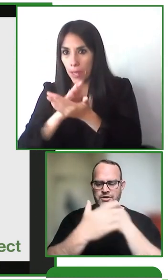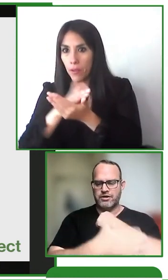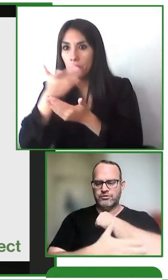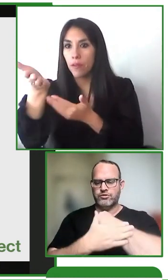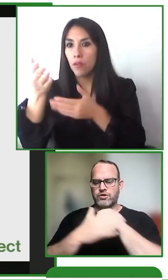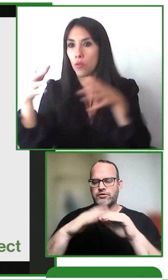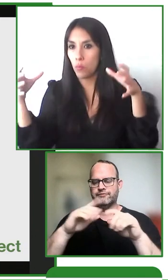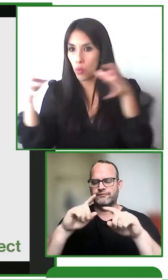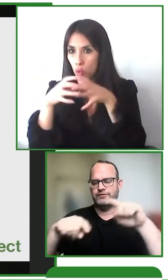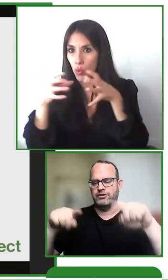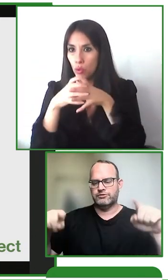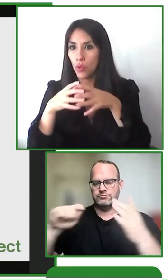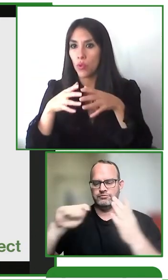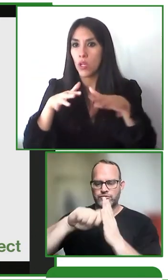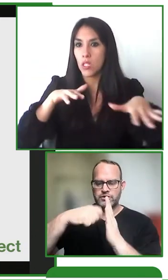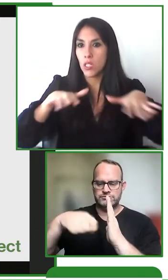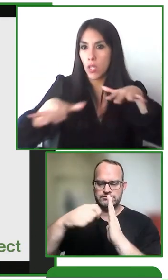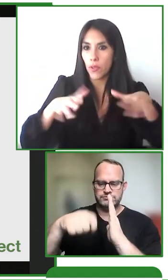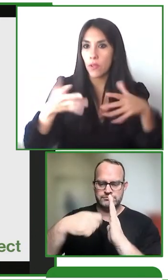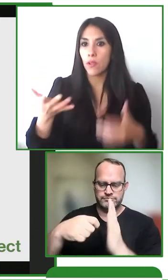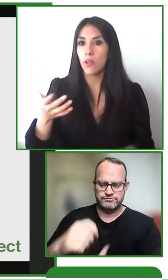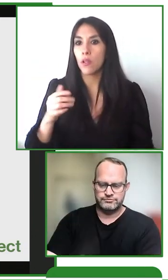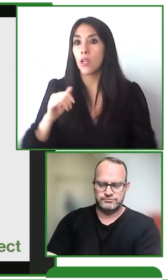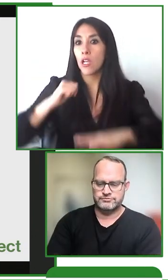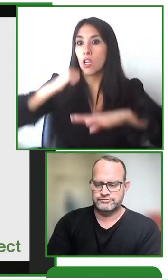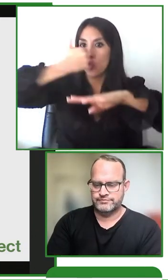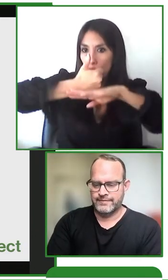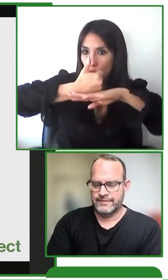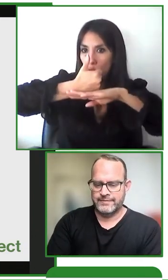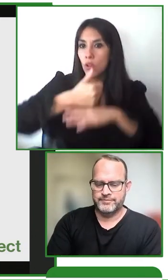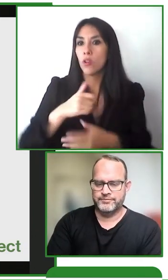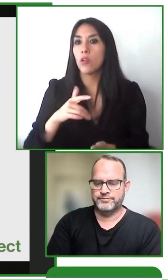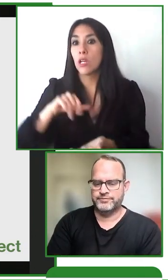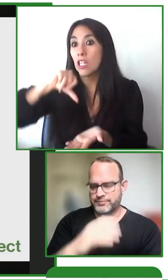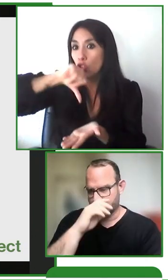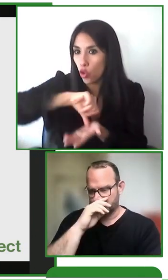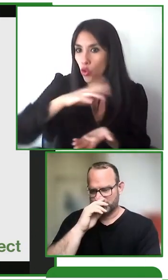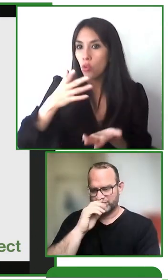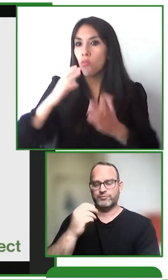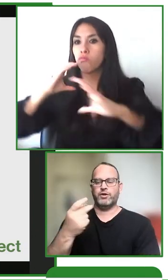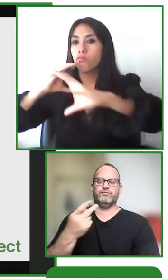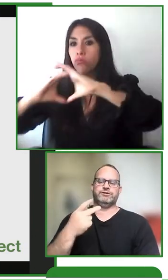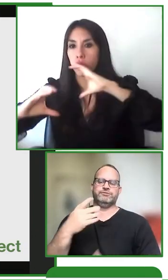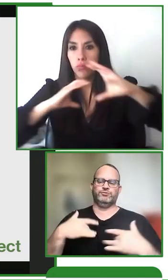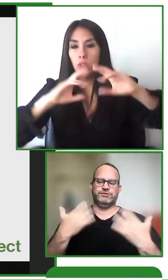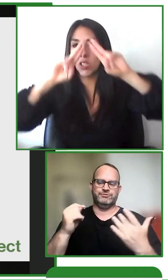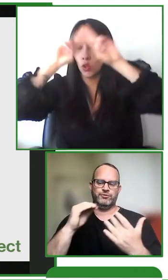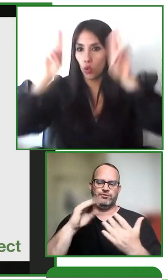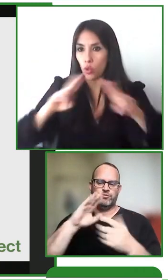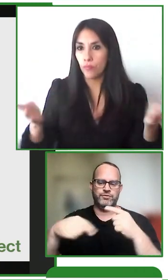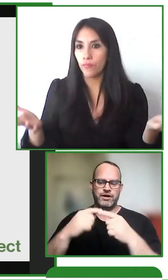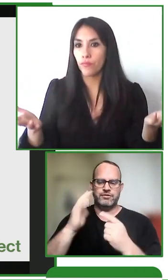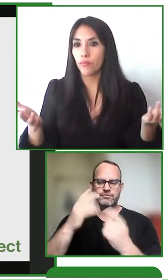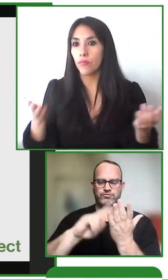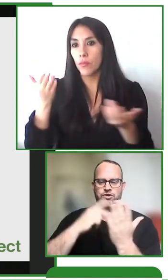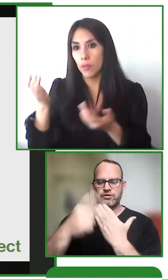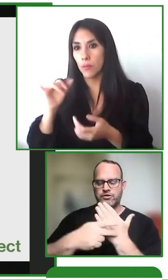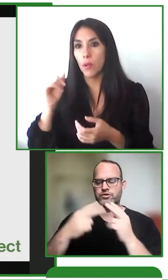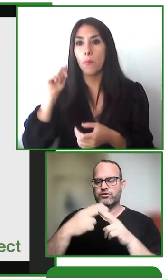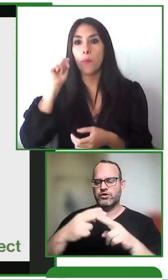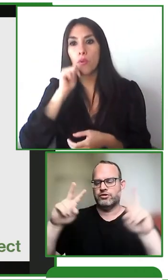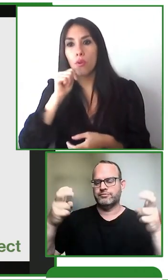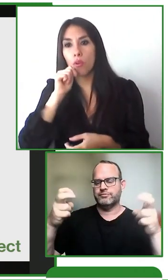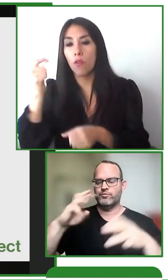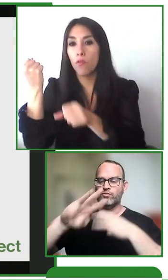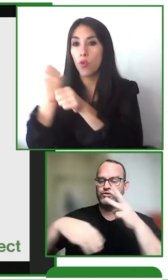del Centro de Comunicación Internacional, quien también trabaja con diferentes países para trabajar